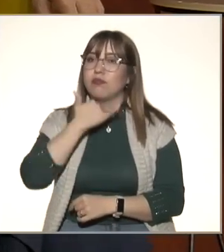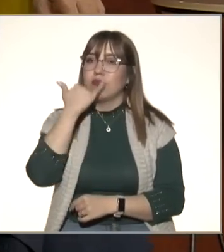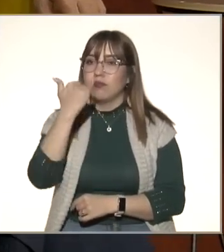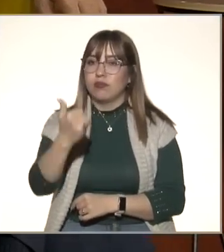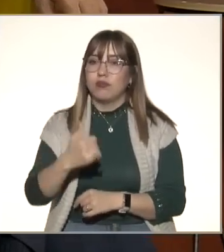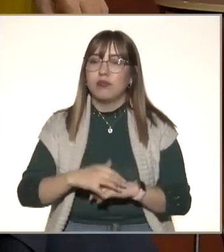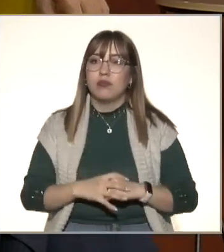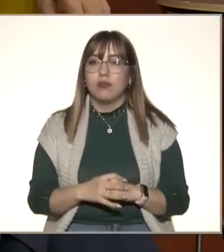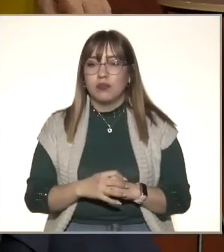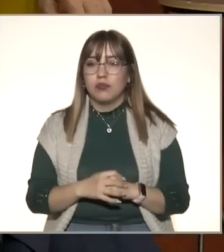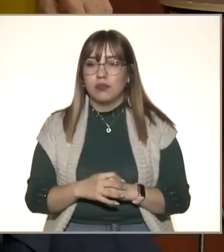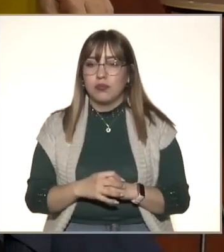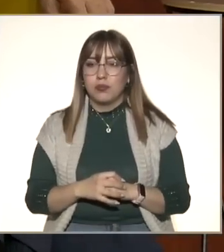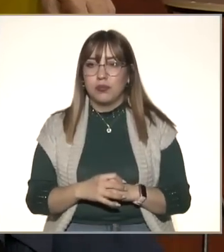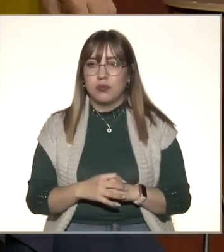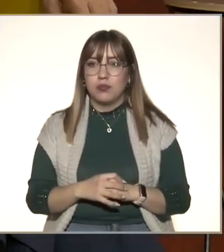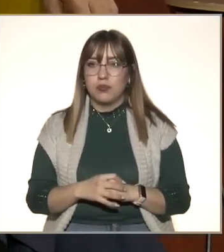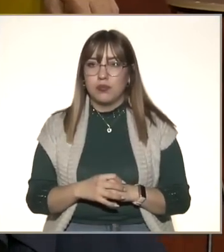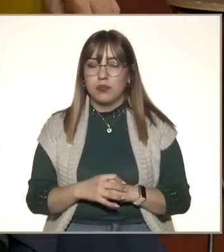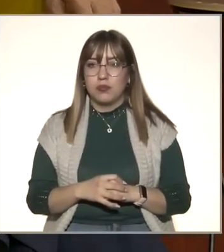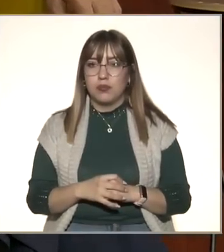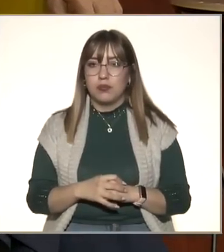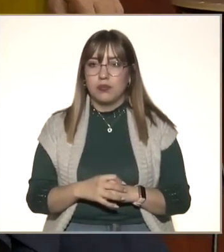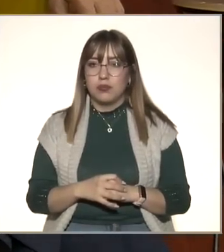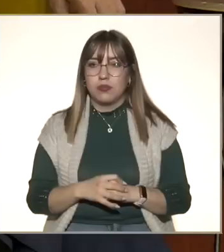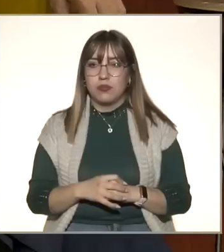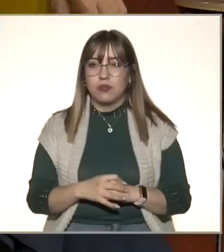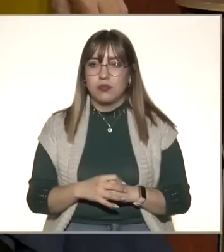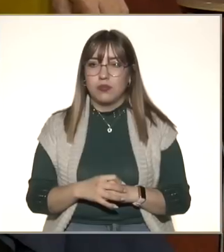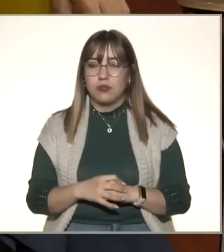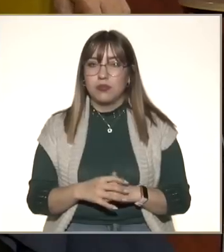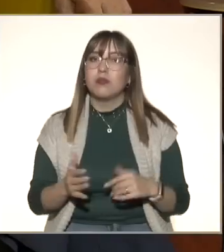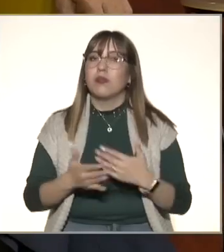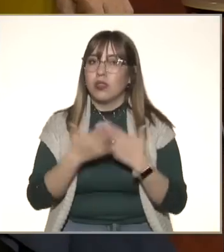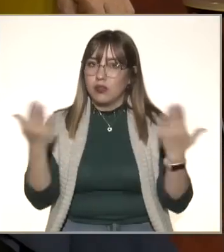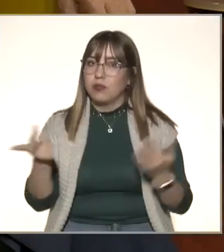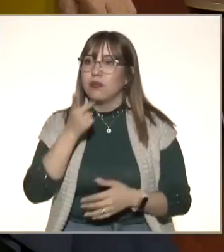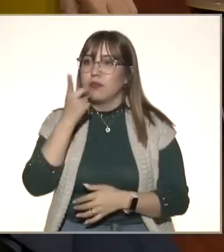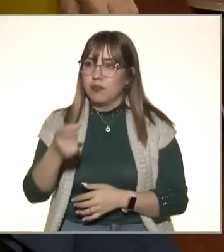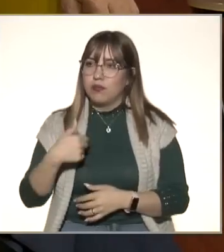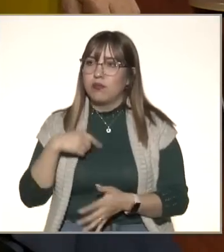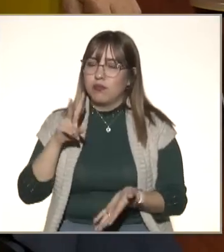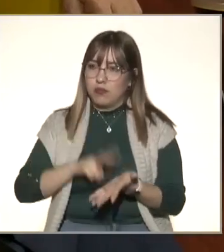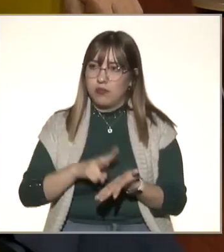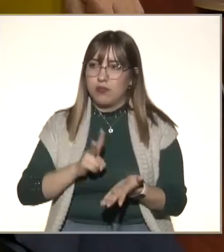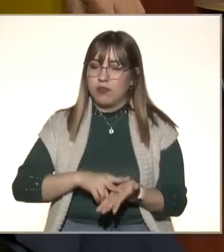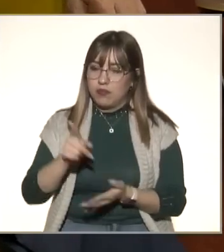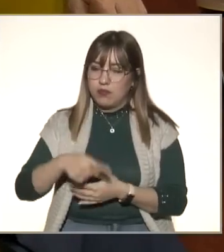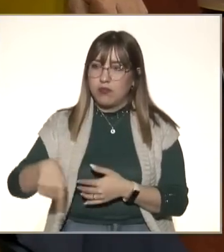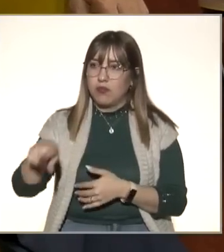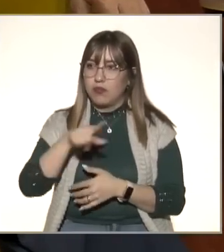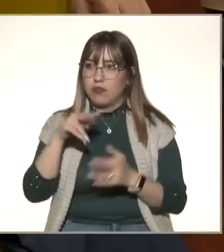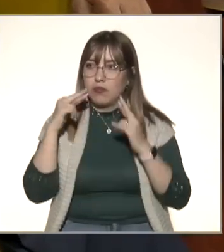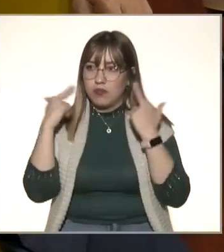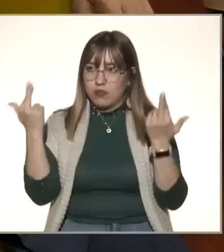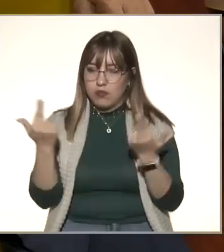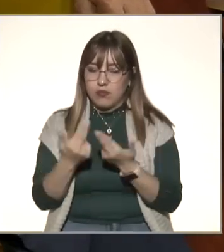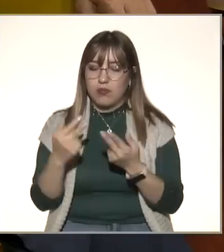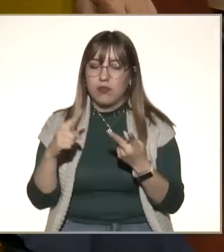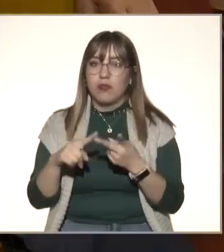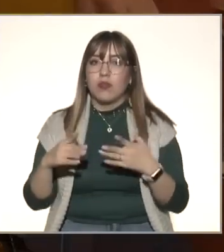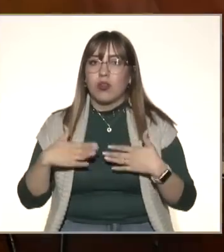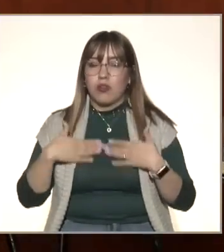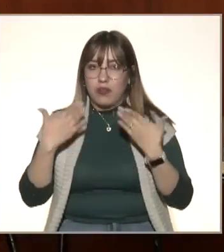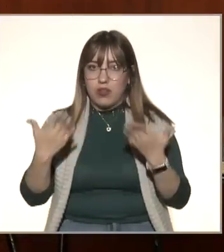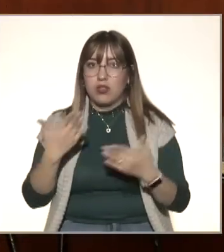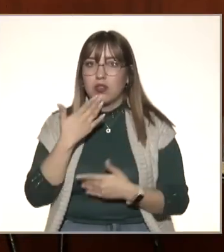esa equivocación, ¿no? Hoy valoro, ¿no?, que ustedes se juntan, hoy valoro la confianza que nos teníamos, tal,